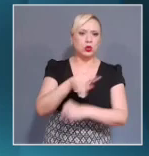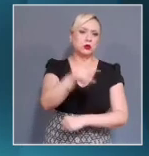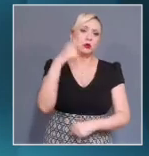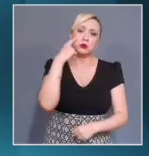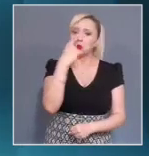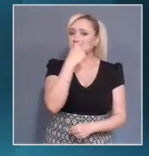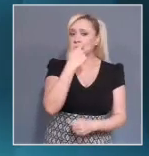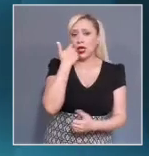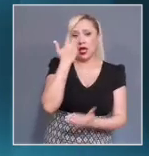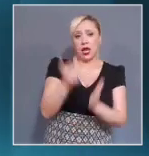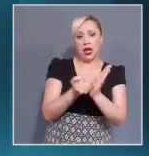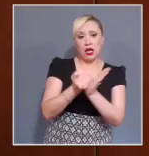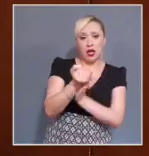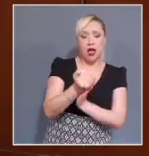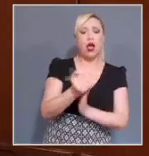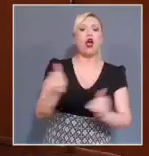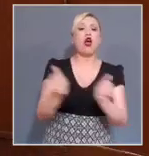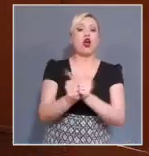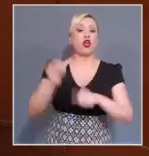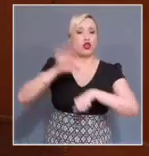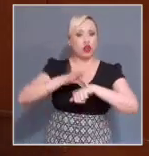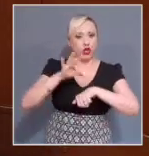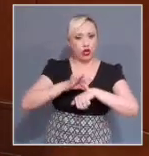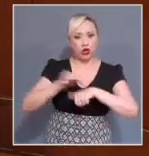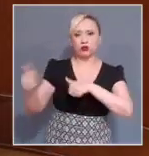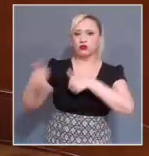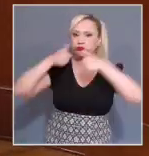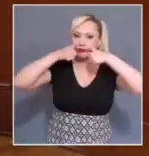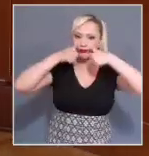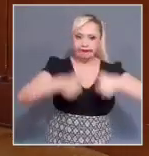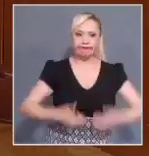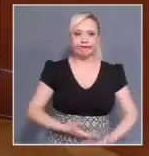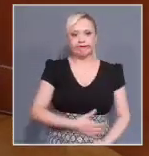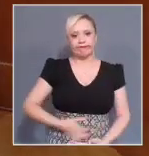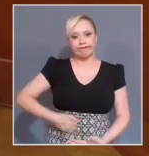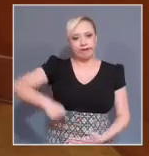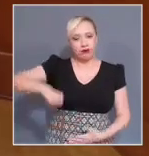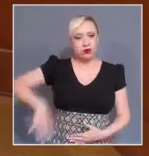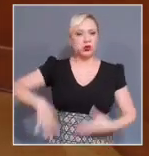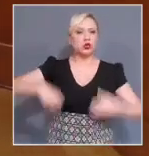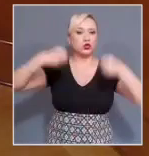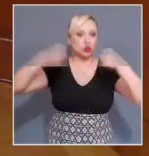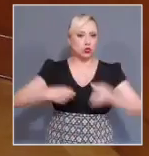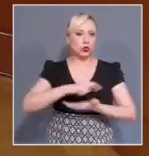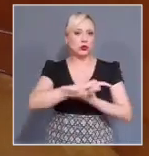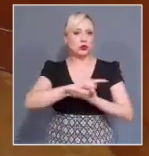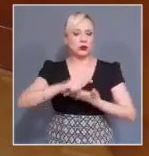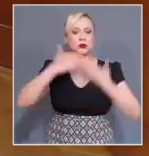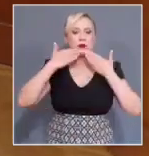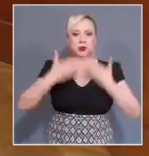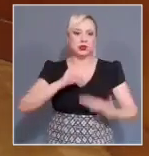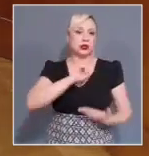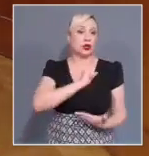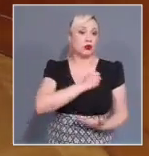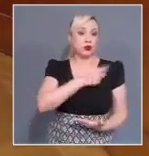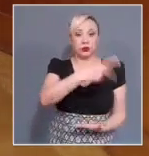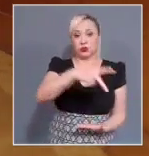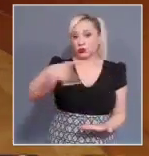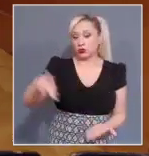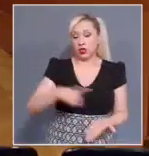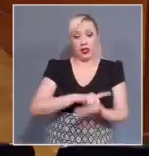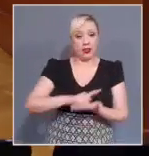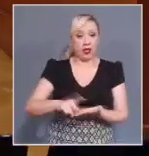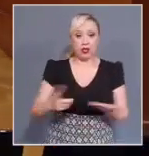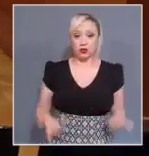país. Estima que las legislaciones que criminalizan el aborto son el resultado del cúmulo de concepciones sociales, morales y